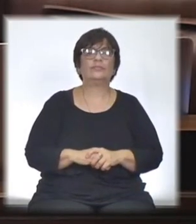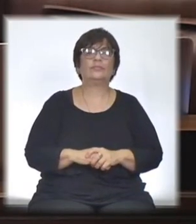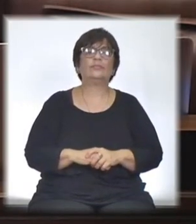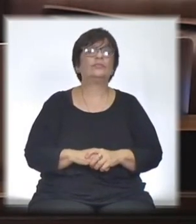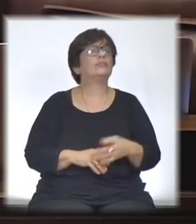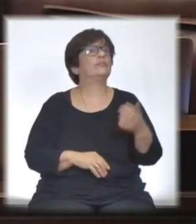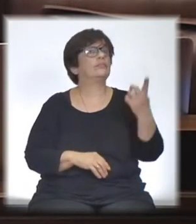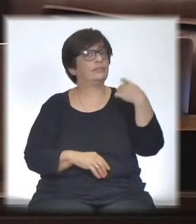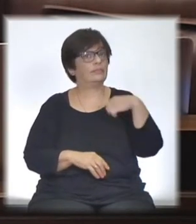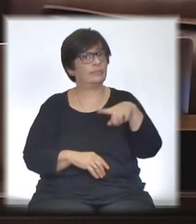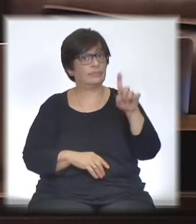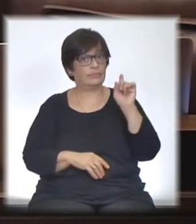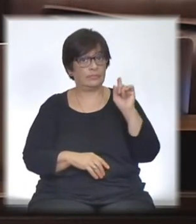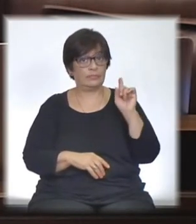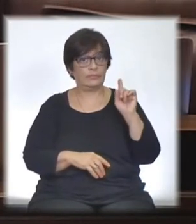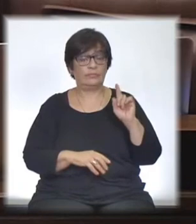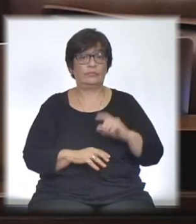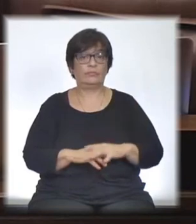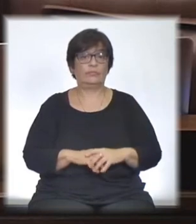Sin embargo,